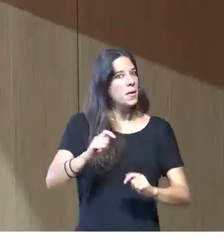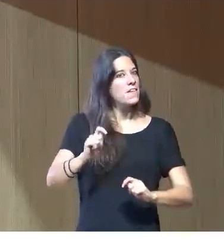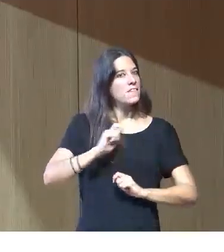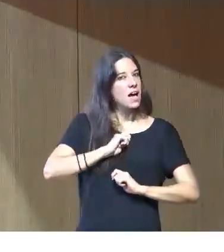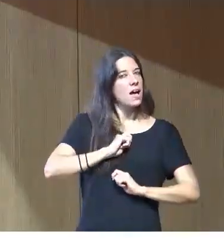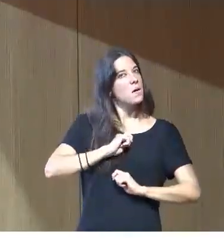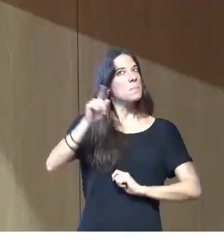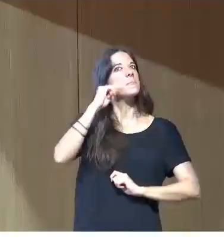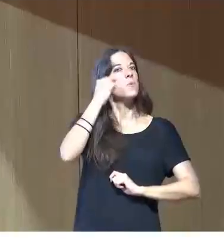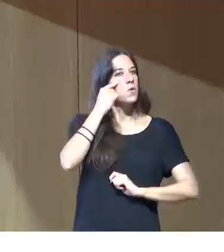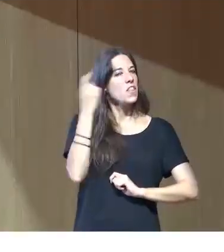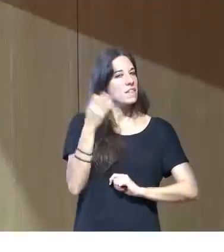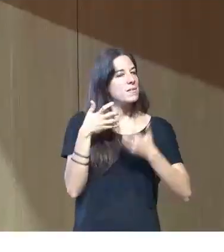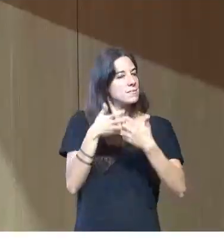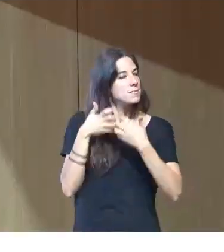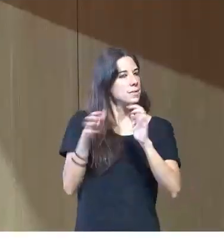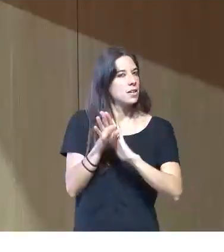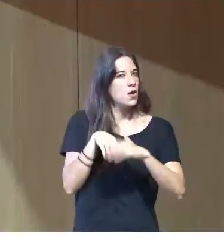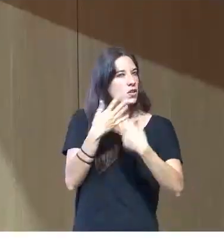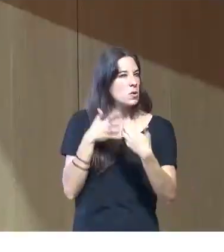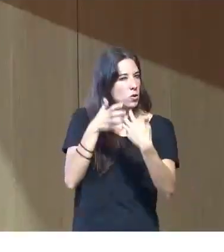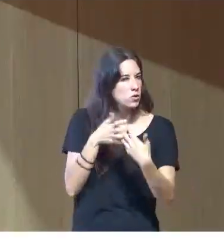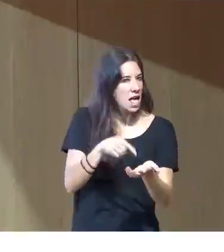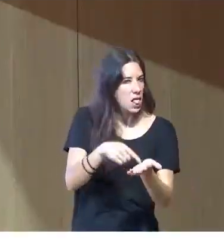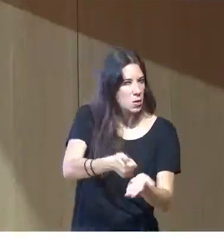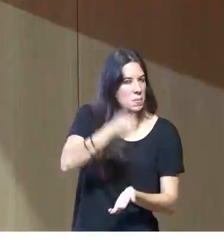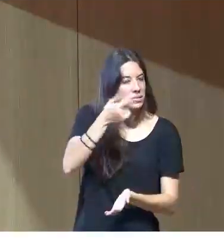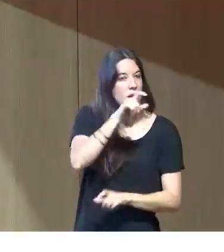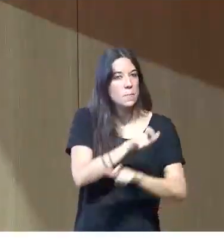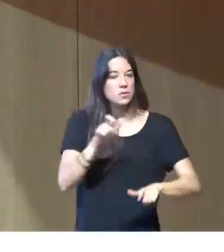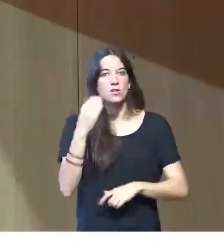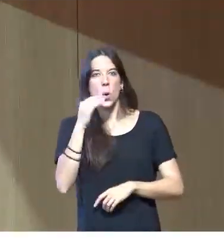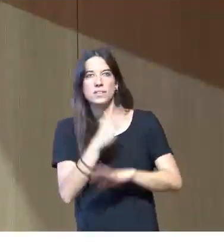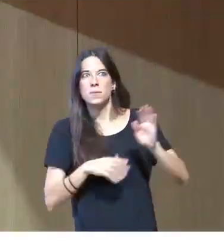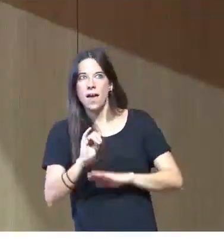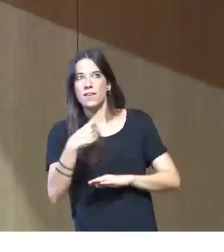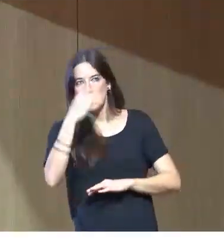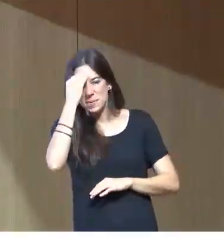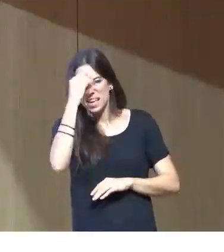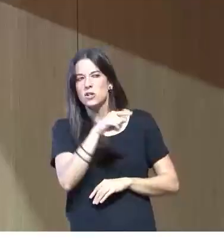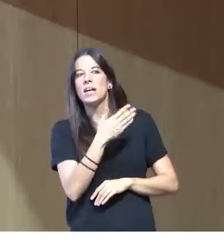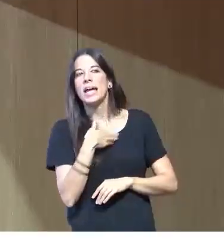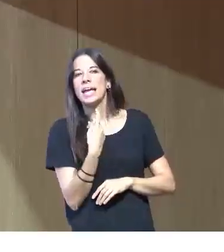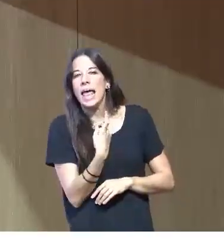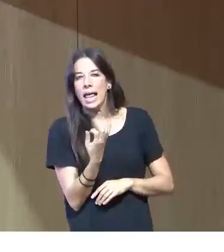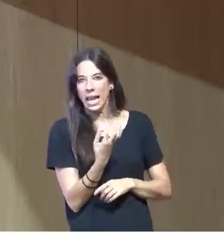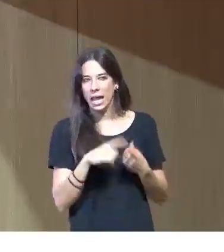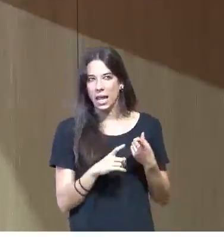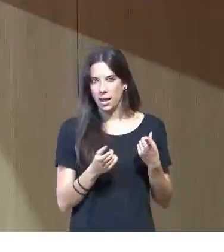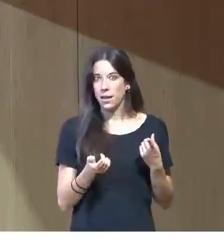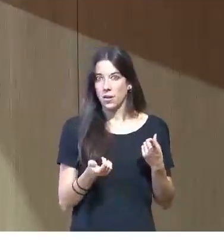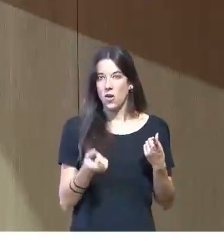perseverando y que sobre todo Tenemos que tener en cuenta lo que los jóvenes con discapacidad necesitan y quieren no no ser nosotros